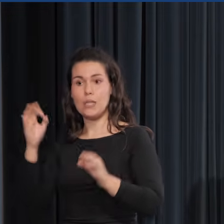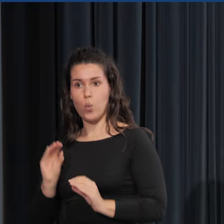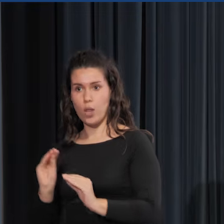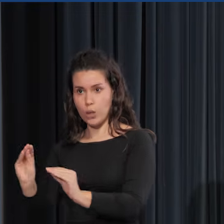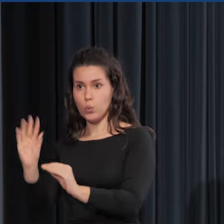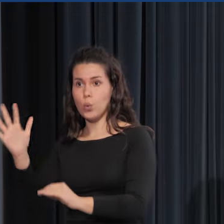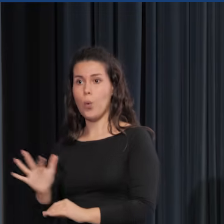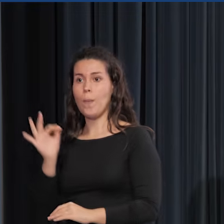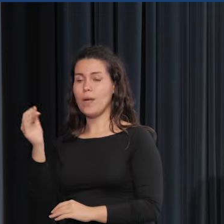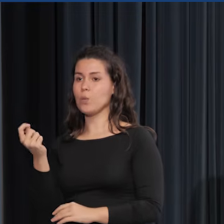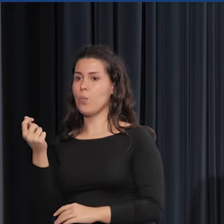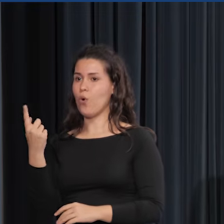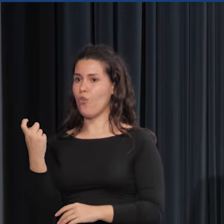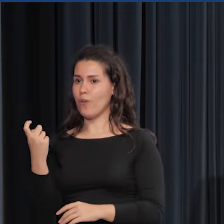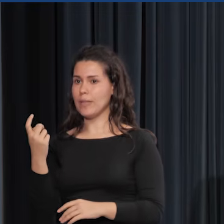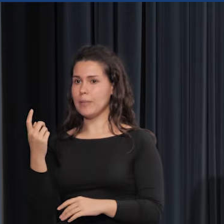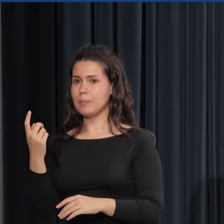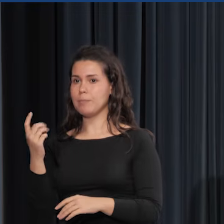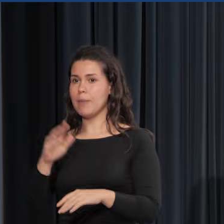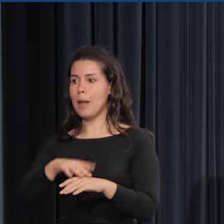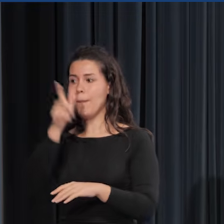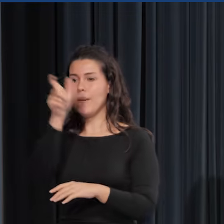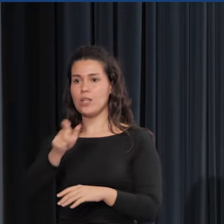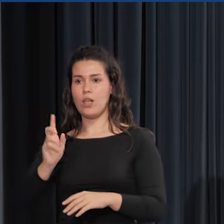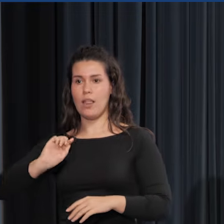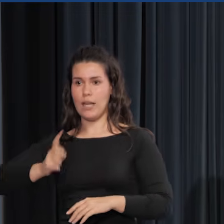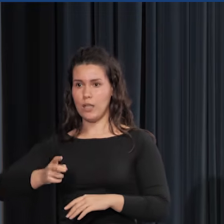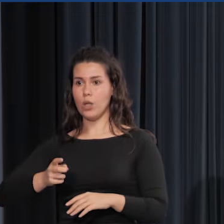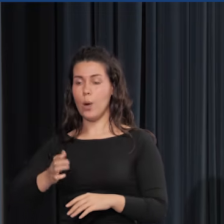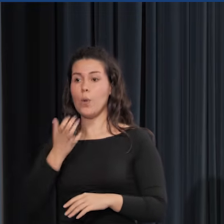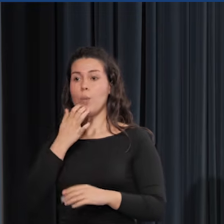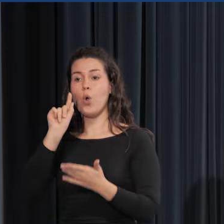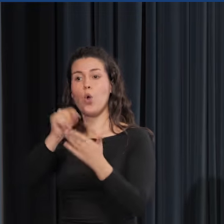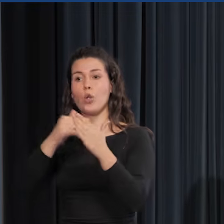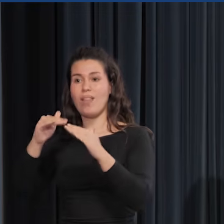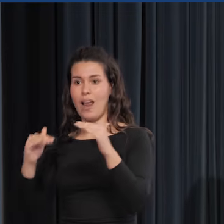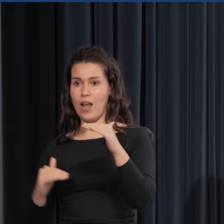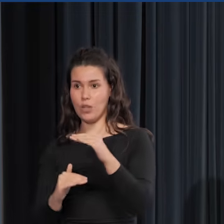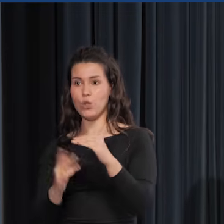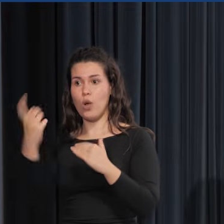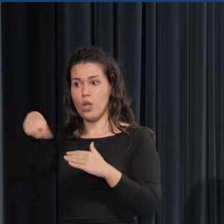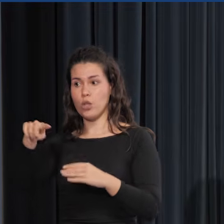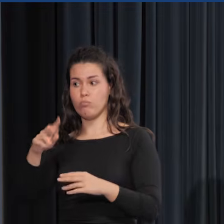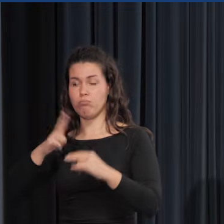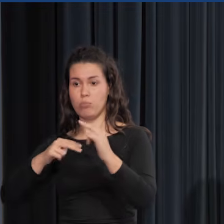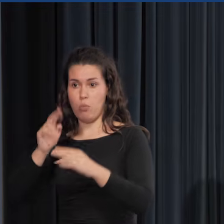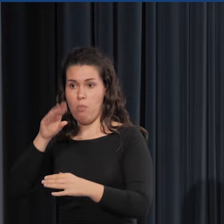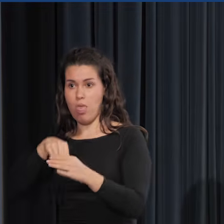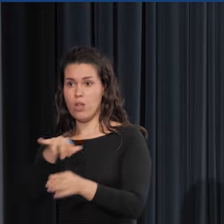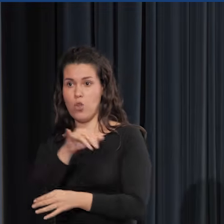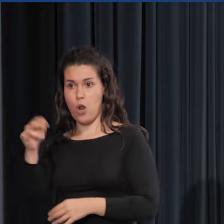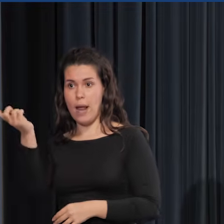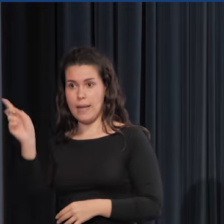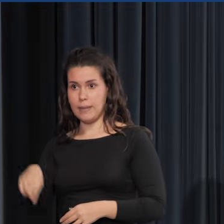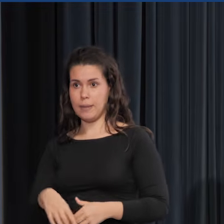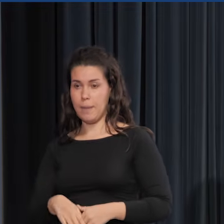de concienciación de los mandos intermedios, de las subcontratas que muchas veces están en la obra y con las que